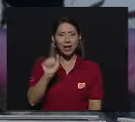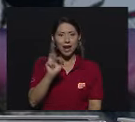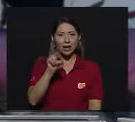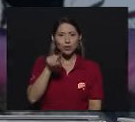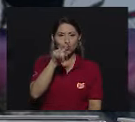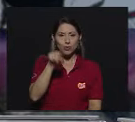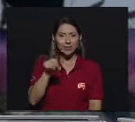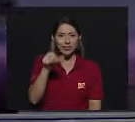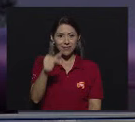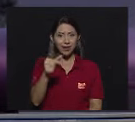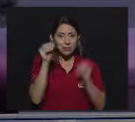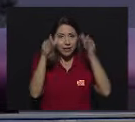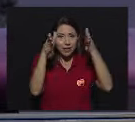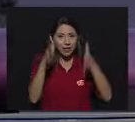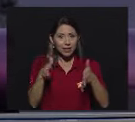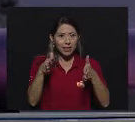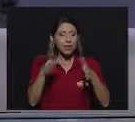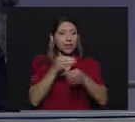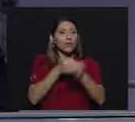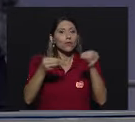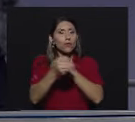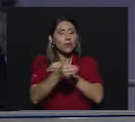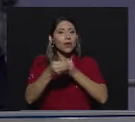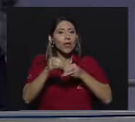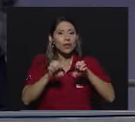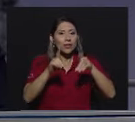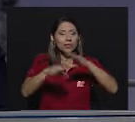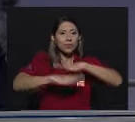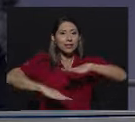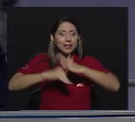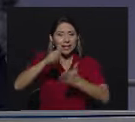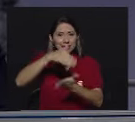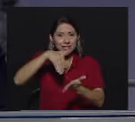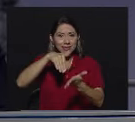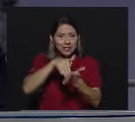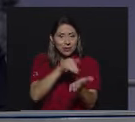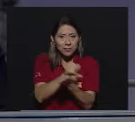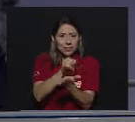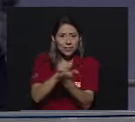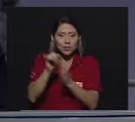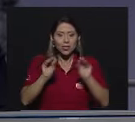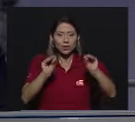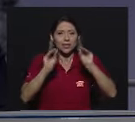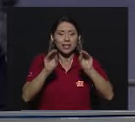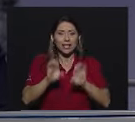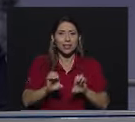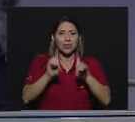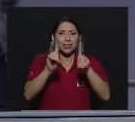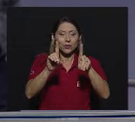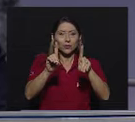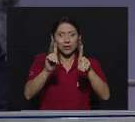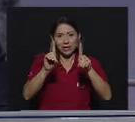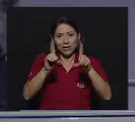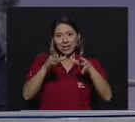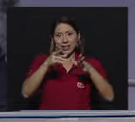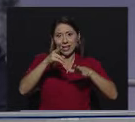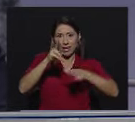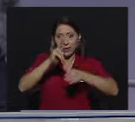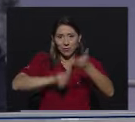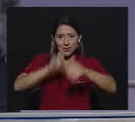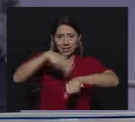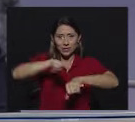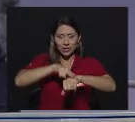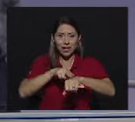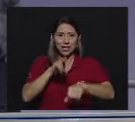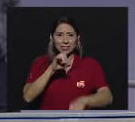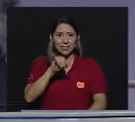Guevara, académica de la División de Educación Básica del Centro de Investigación y Docencia en Educación de la Universidad Nacional, CIDE. Bienvenida